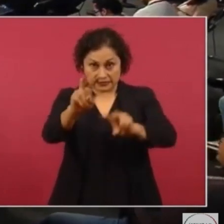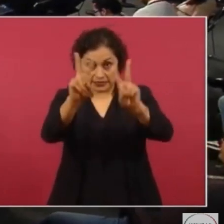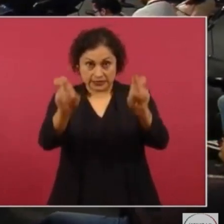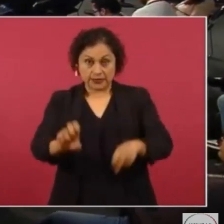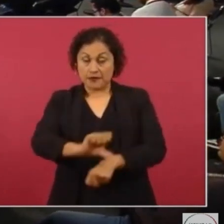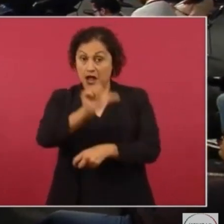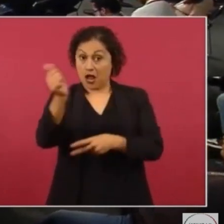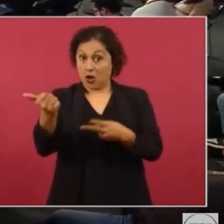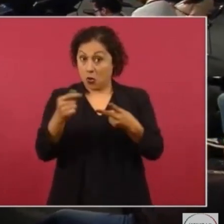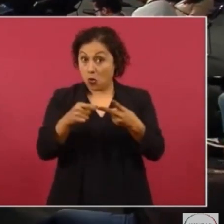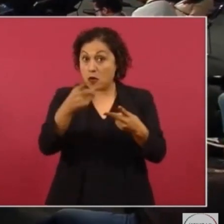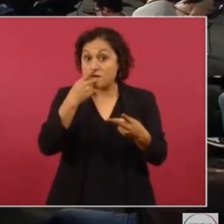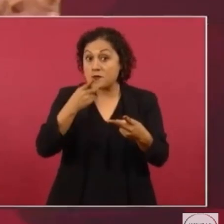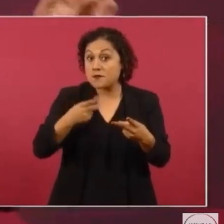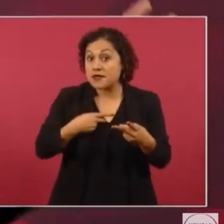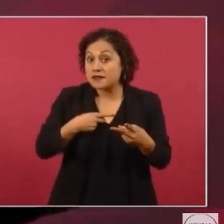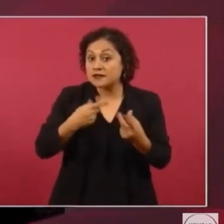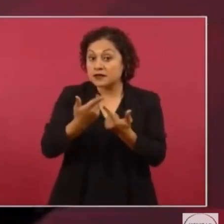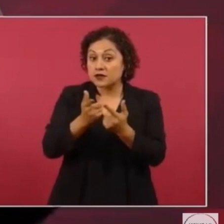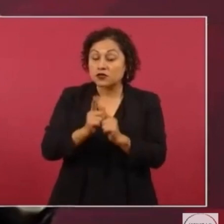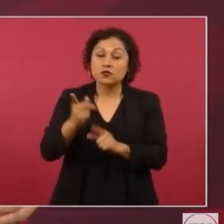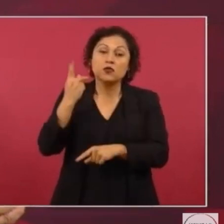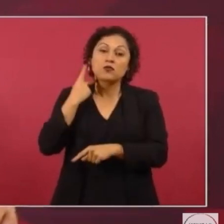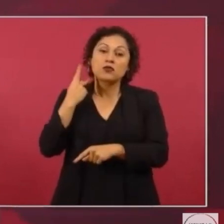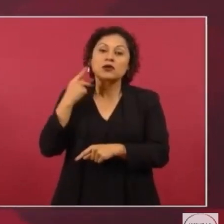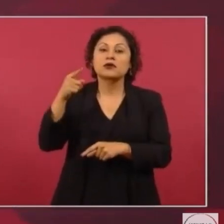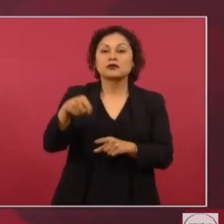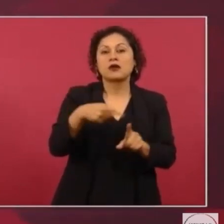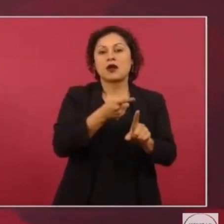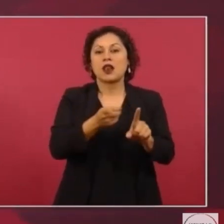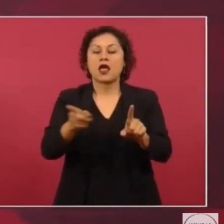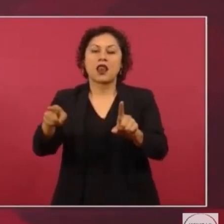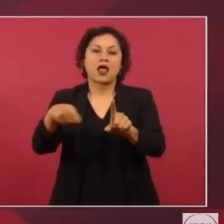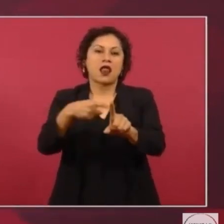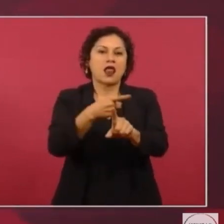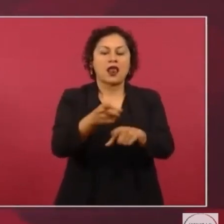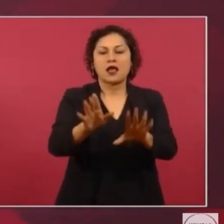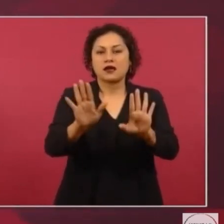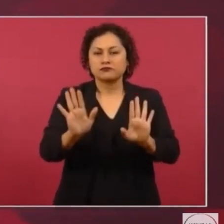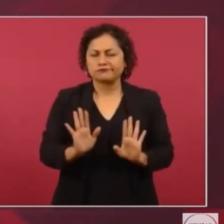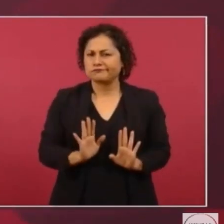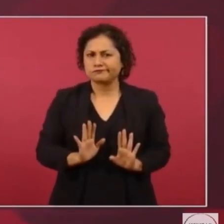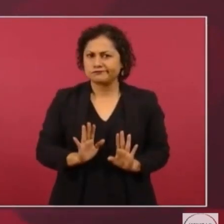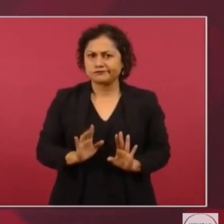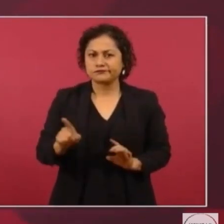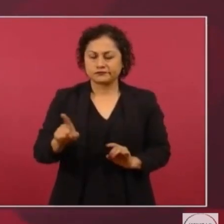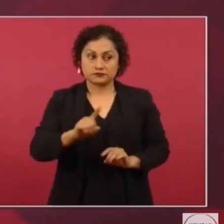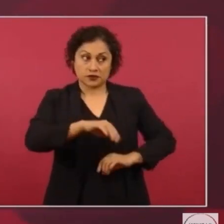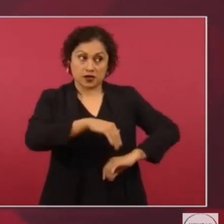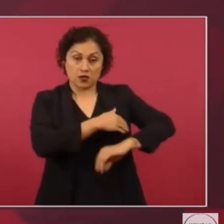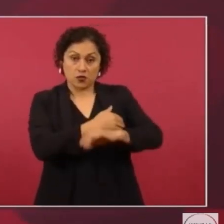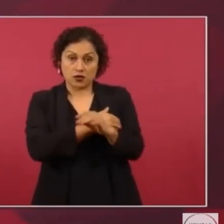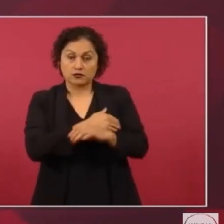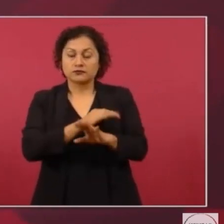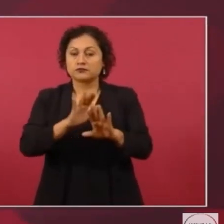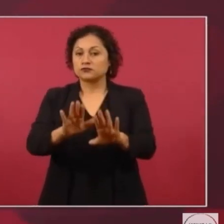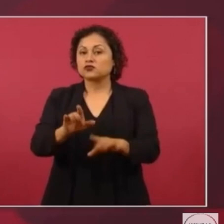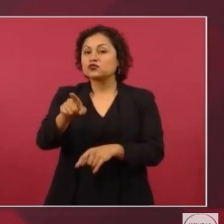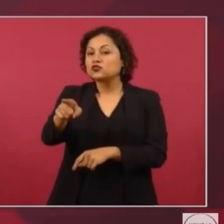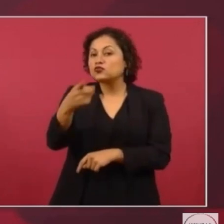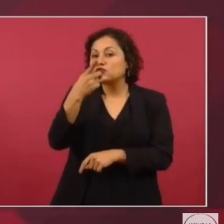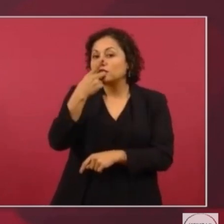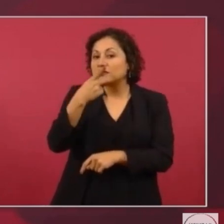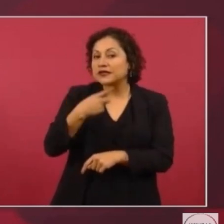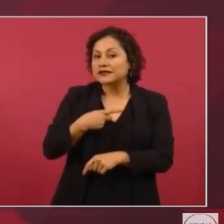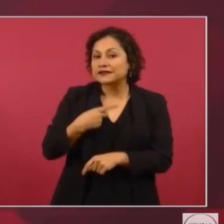otros tres es nada más estás haciendo apología de cómo venía y que